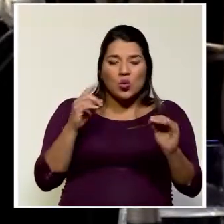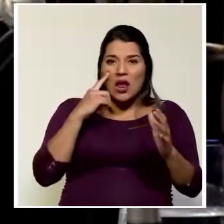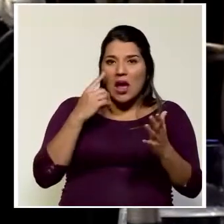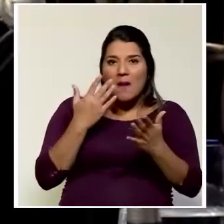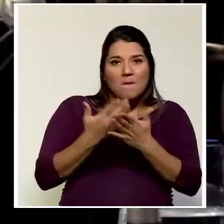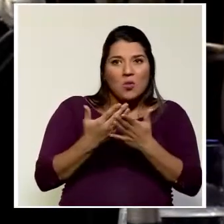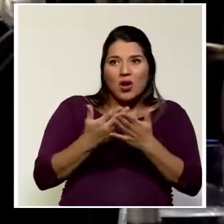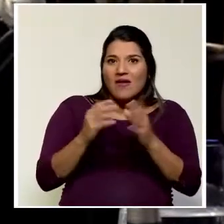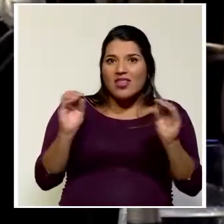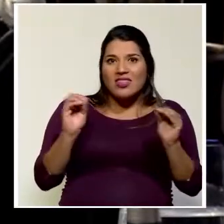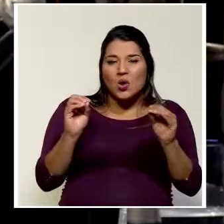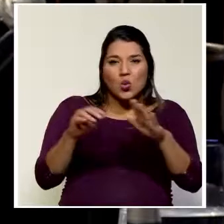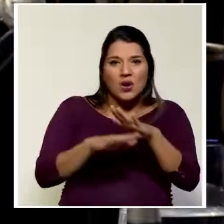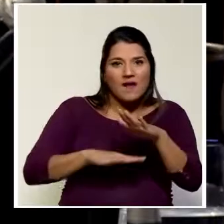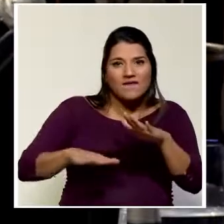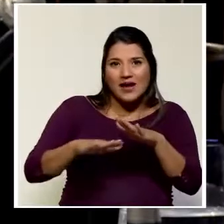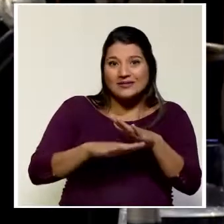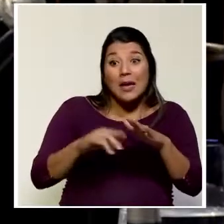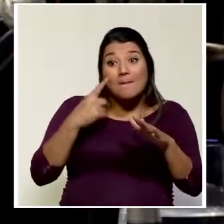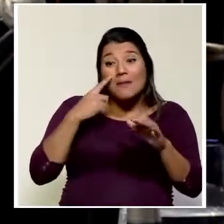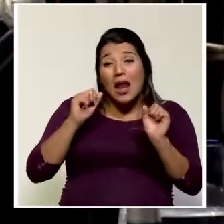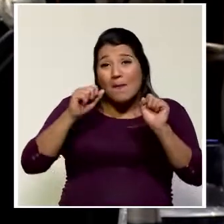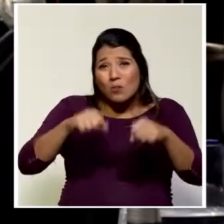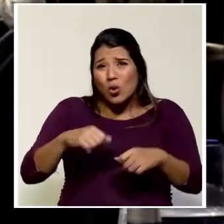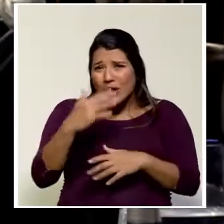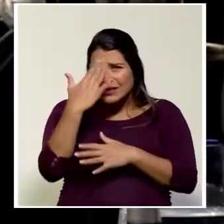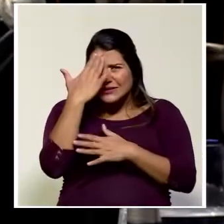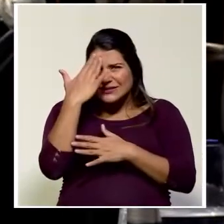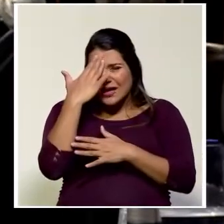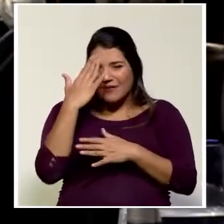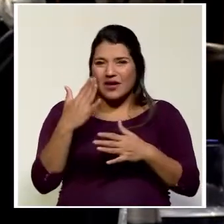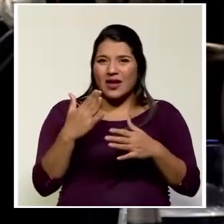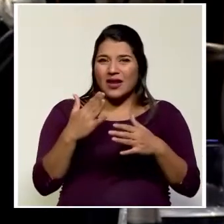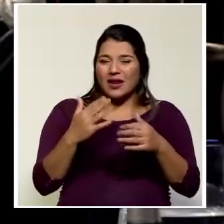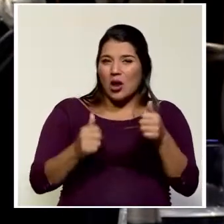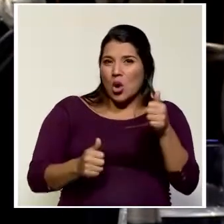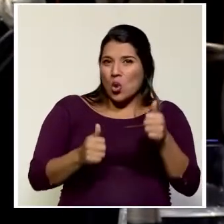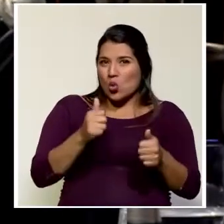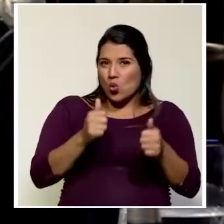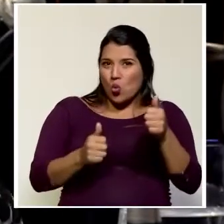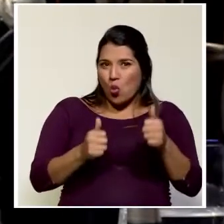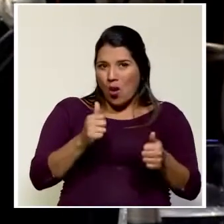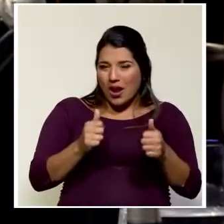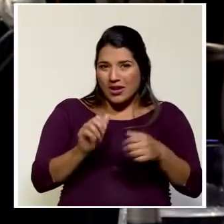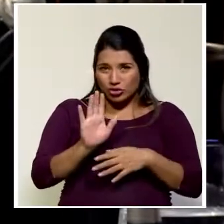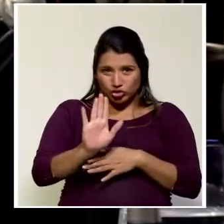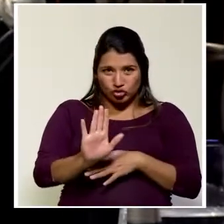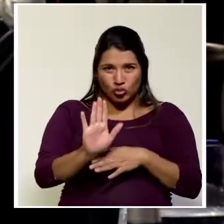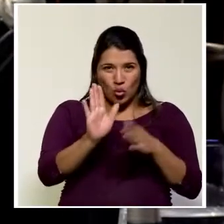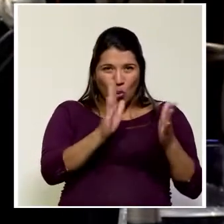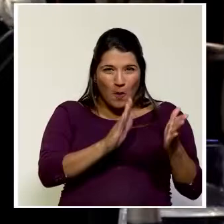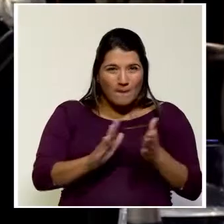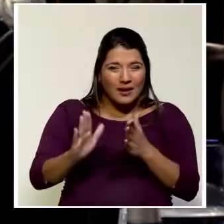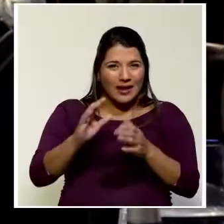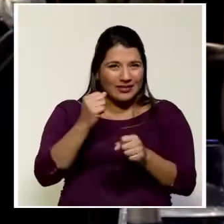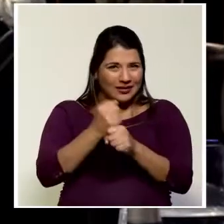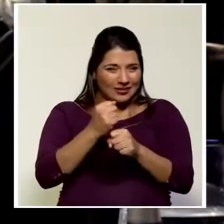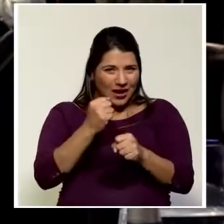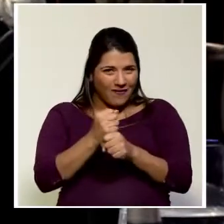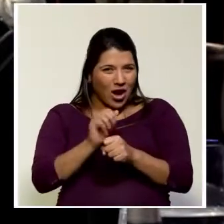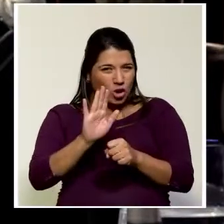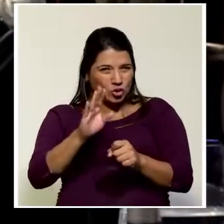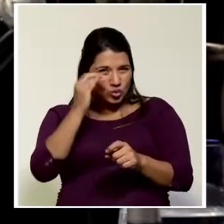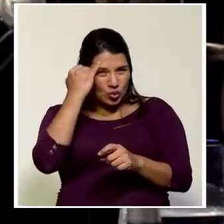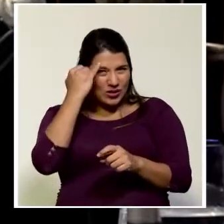basamento que permita saber exactamente cuáles son las correas de transmisión por las que transcurren esas ofertas. Otro